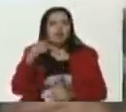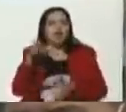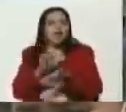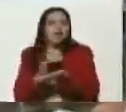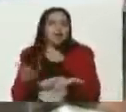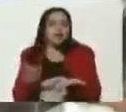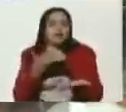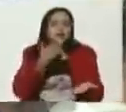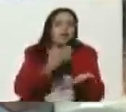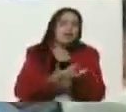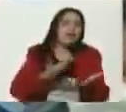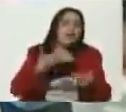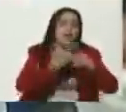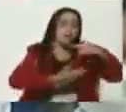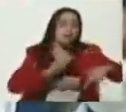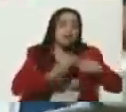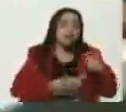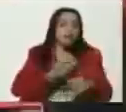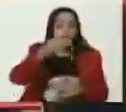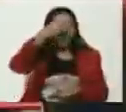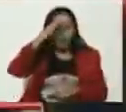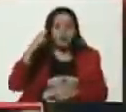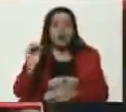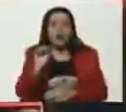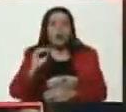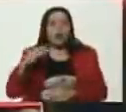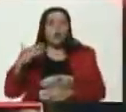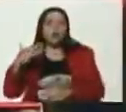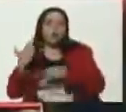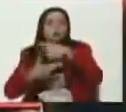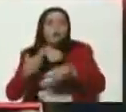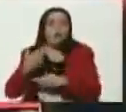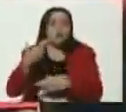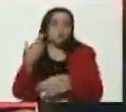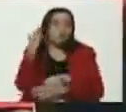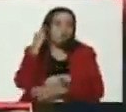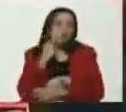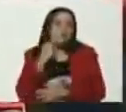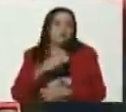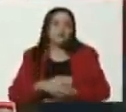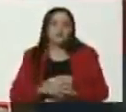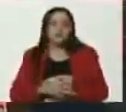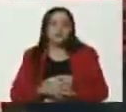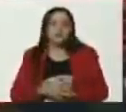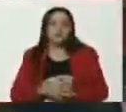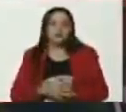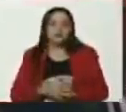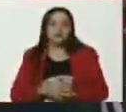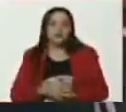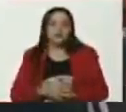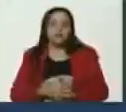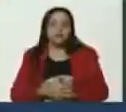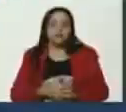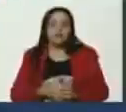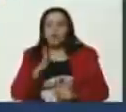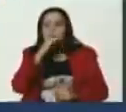revolución cubana, por la revolución bolivariana. No, no los vamos a traicionar.